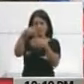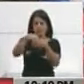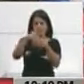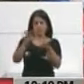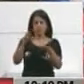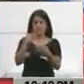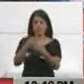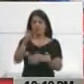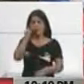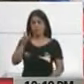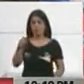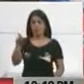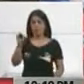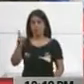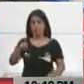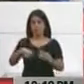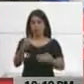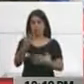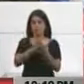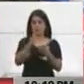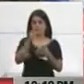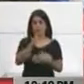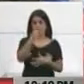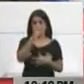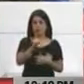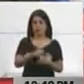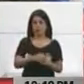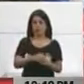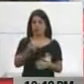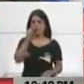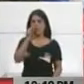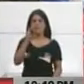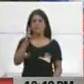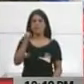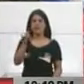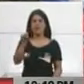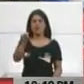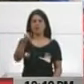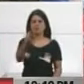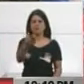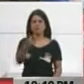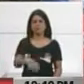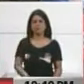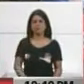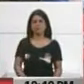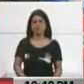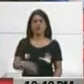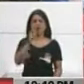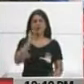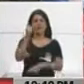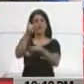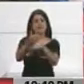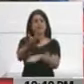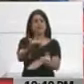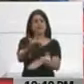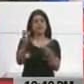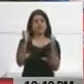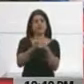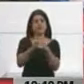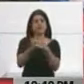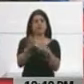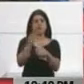a Padrón no pude estudiar quinto año. Padrón, ¿cómo se llamaba? No, el jefe del partido este